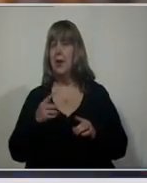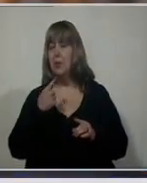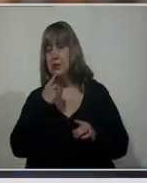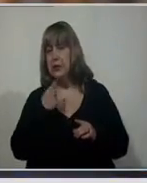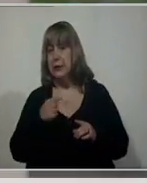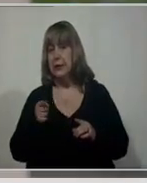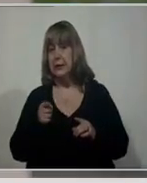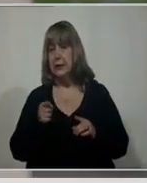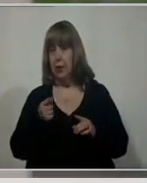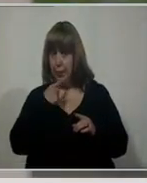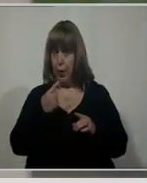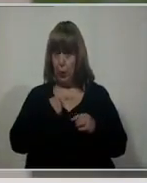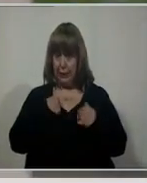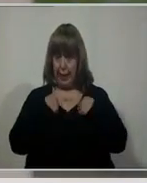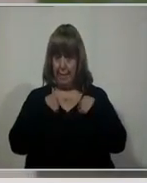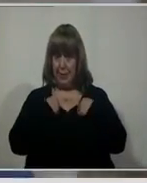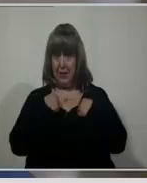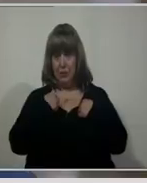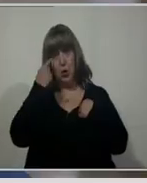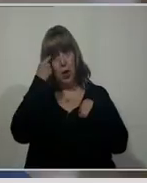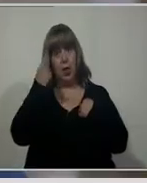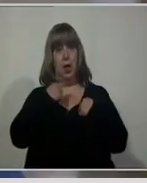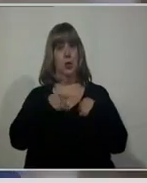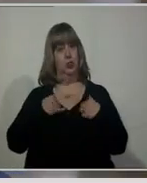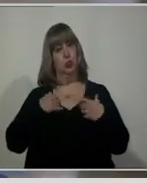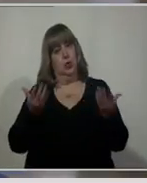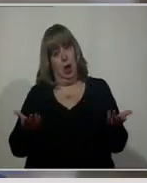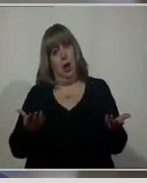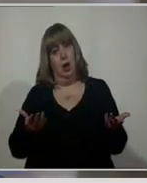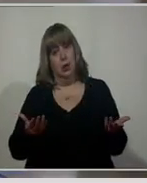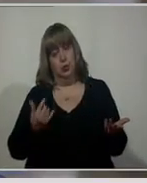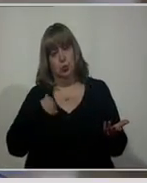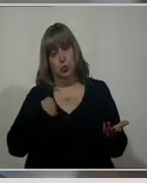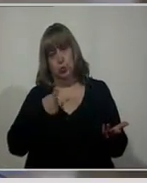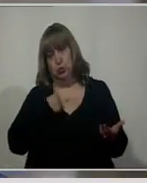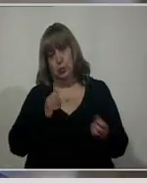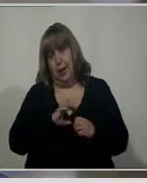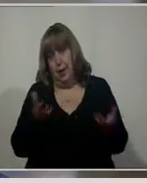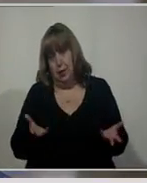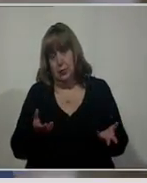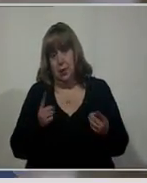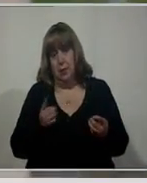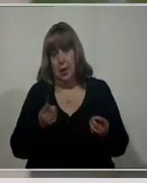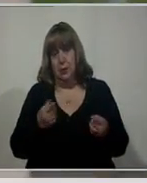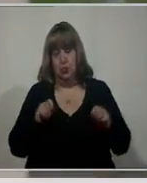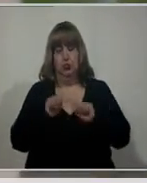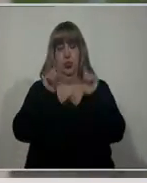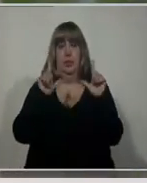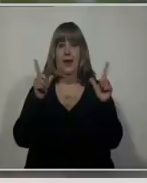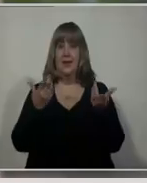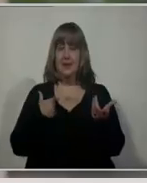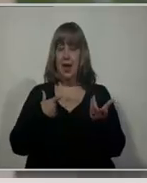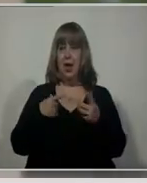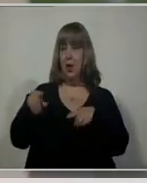que me preguntaba si si estoy decepcionada si si si estoy decepcionada si a mí me tomó de sorpresa a mí como a